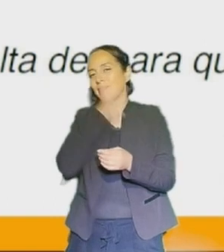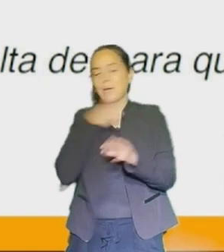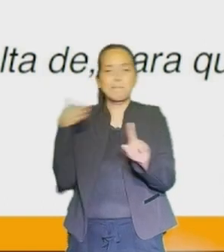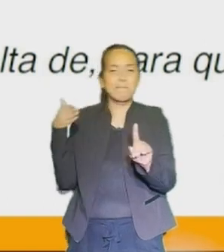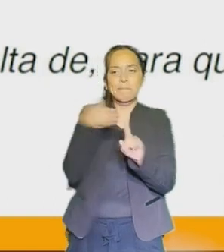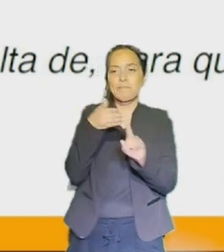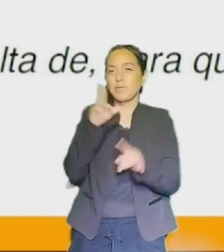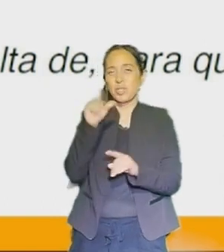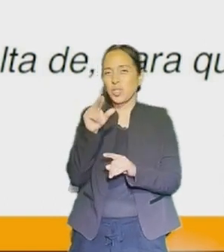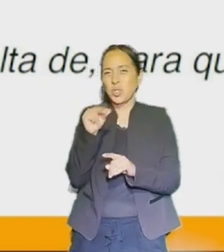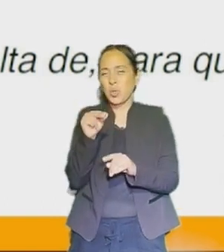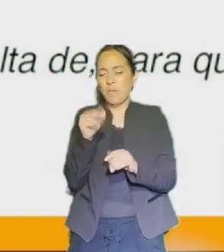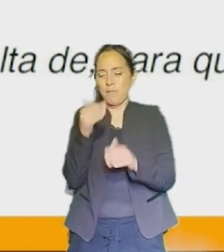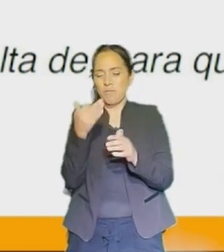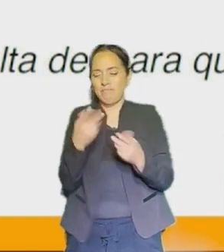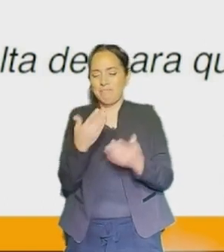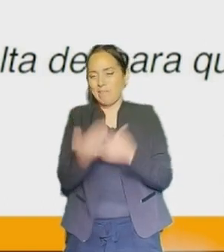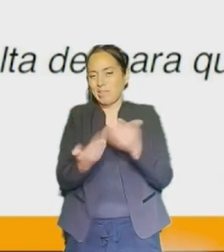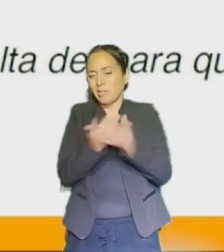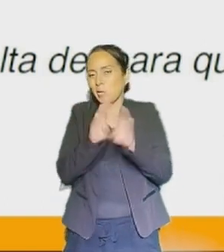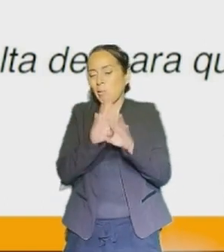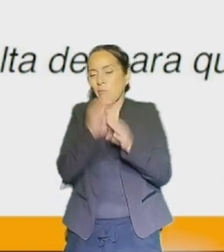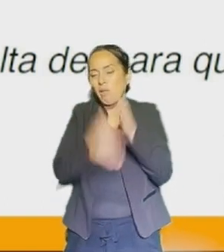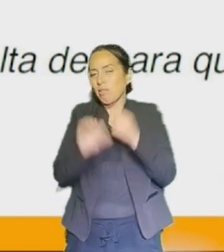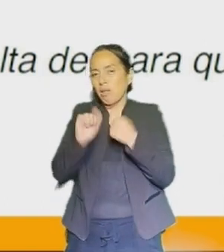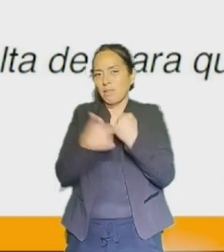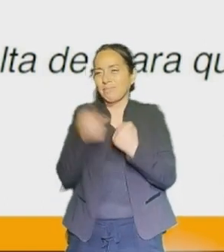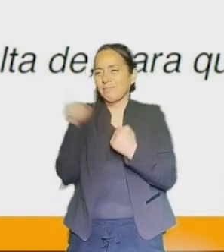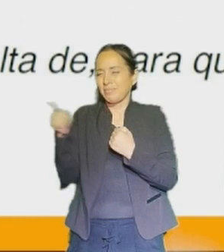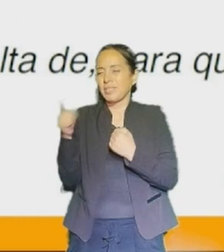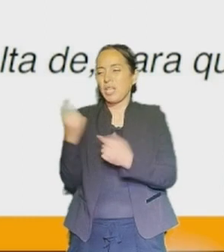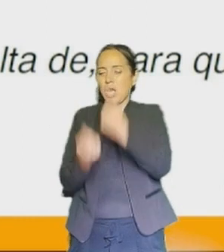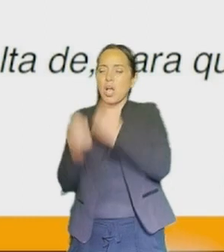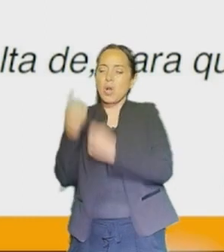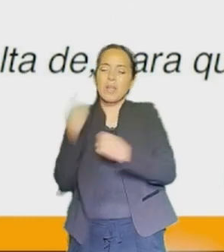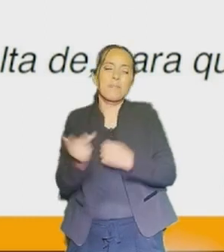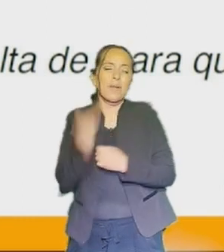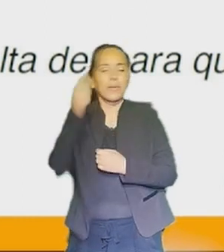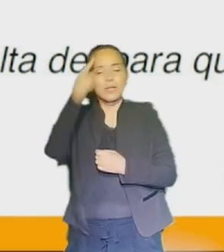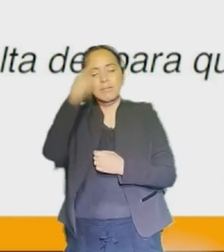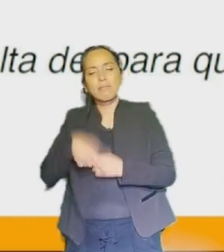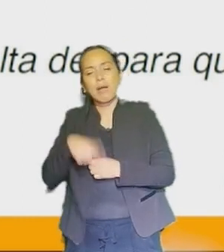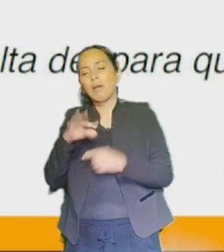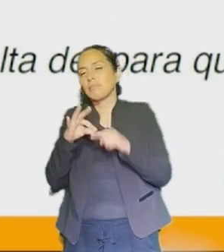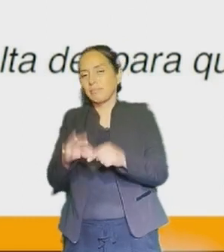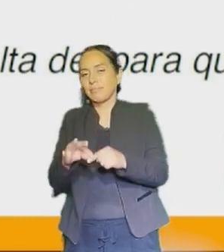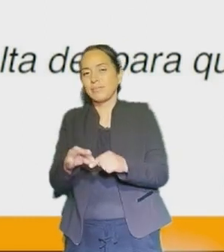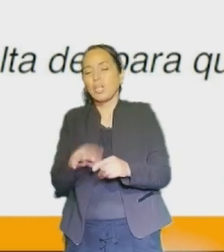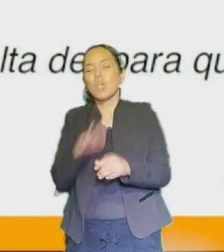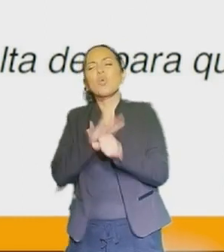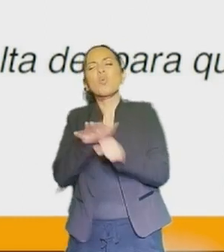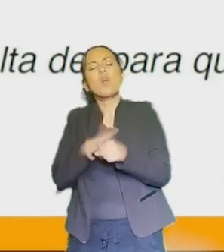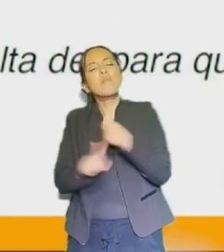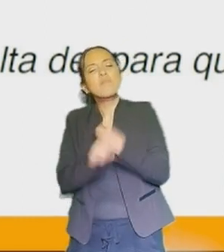debe de presentar como una falta de algo. Y por eso les dejo allí algunas preguntas, Día. ¿Qué problema logran identificar? ¿Por qué es importante